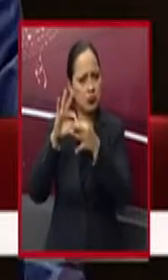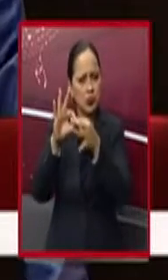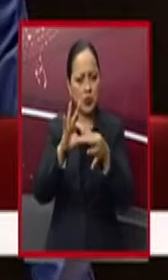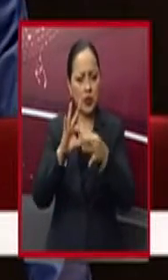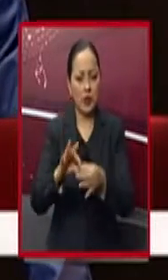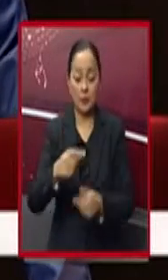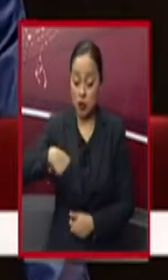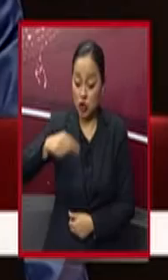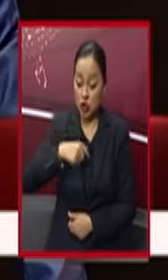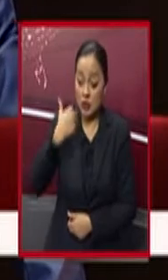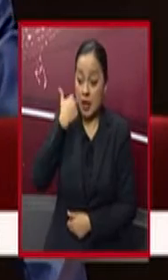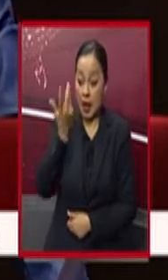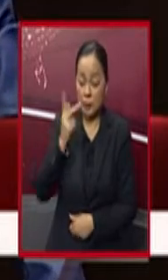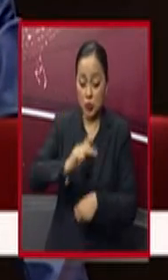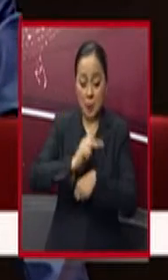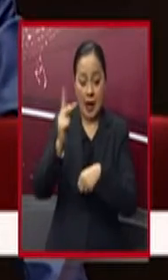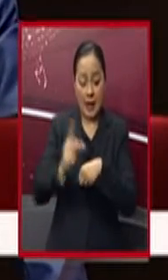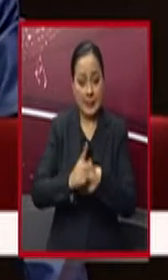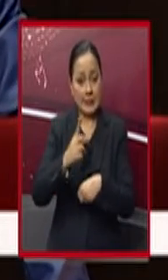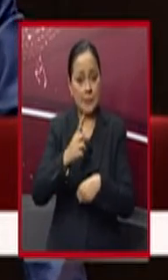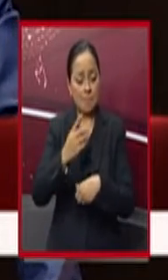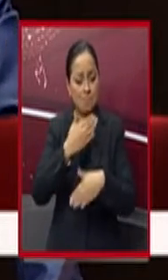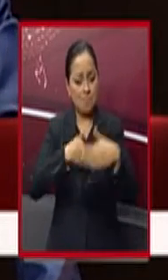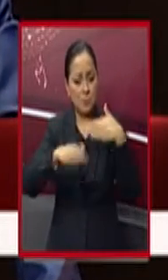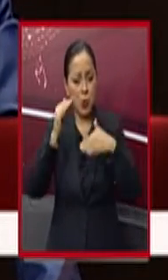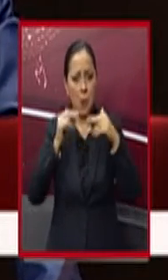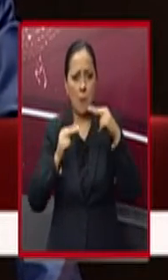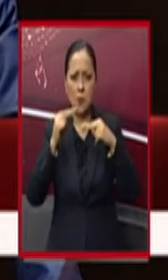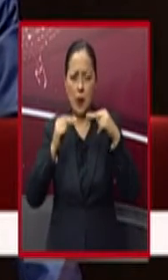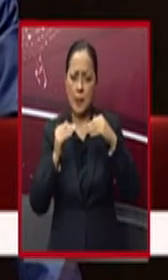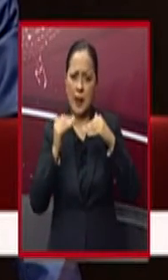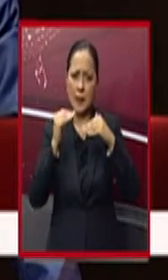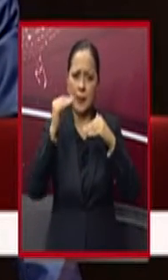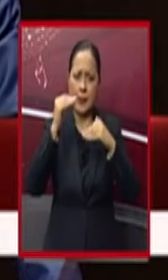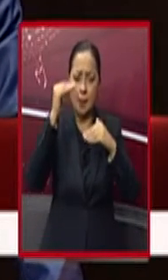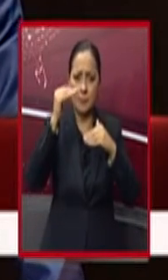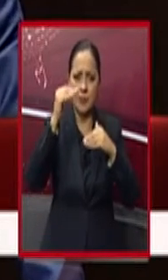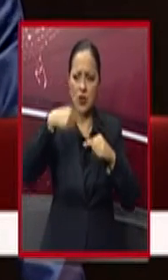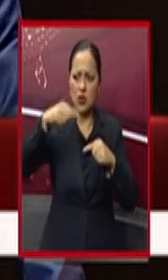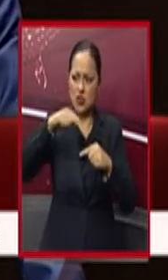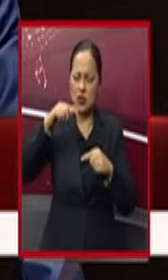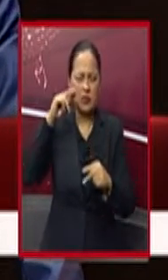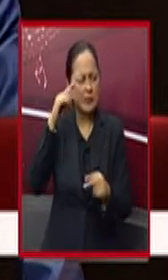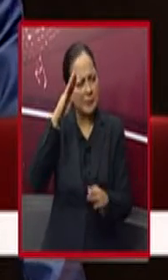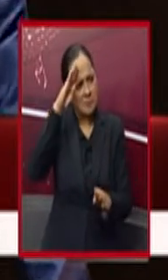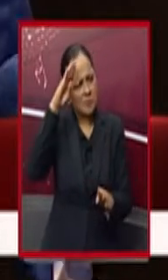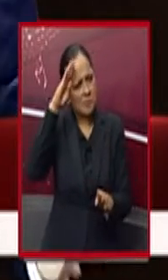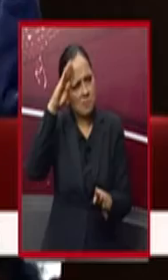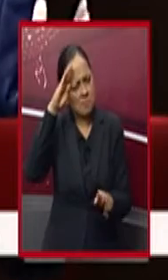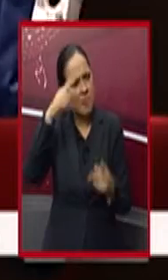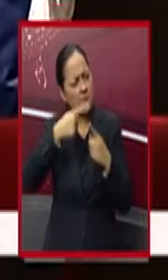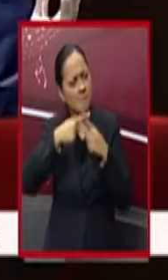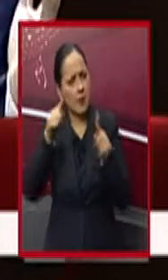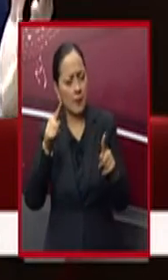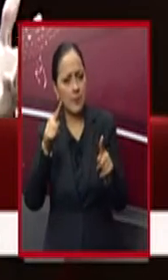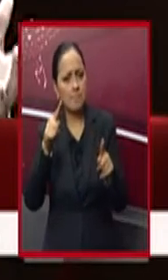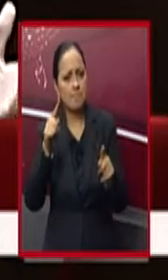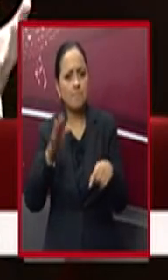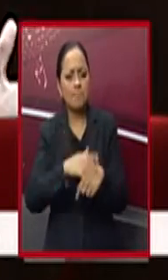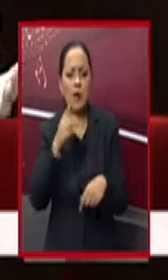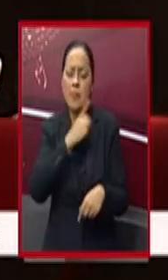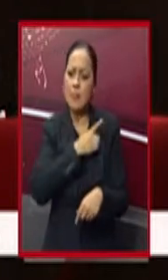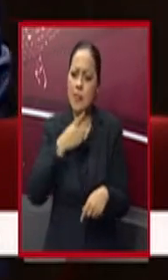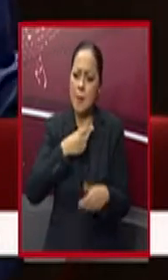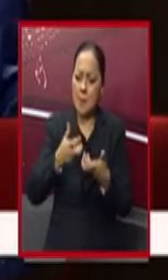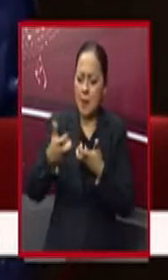Si queremos que México esté entre las primeras economías del mundo, necesitamos una nueva manera de pensar, una que nos permita superar